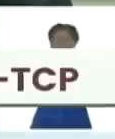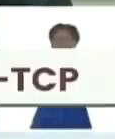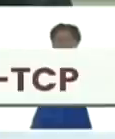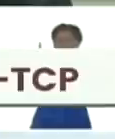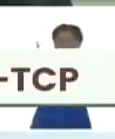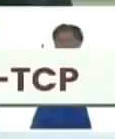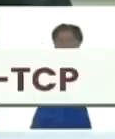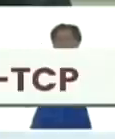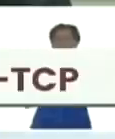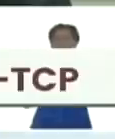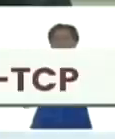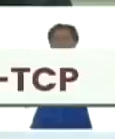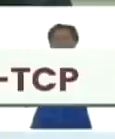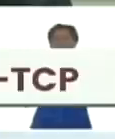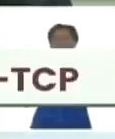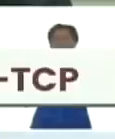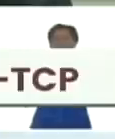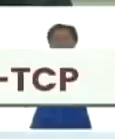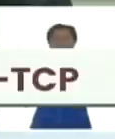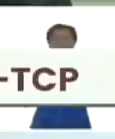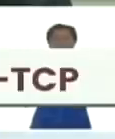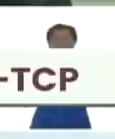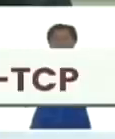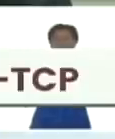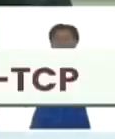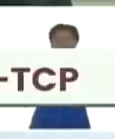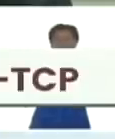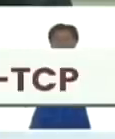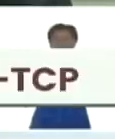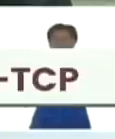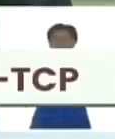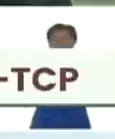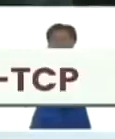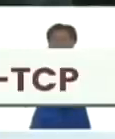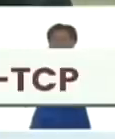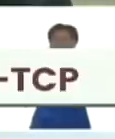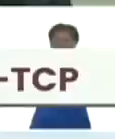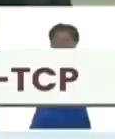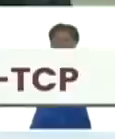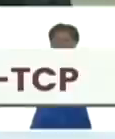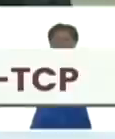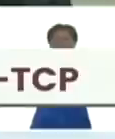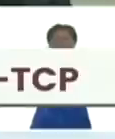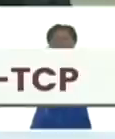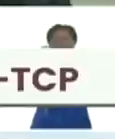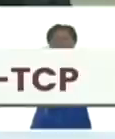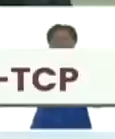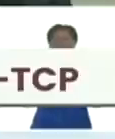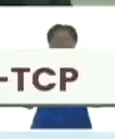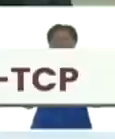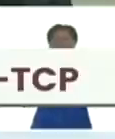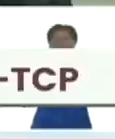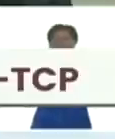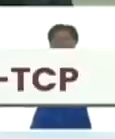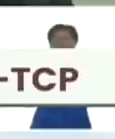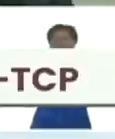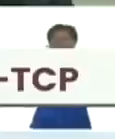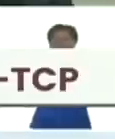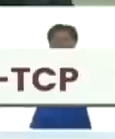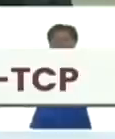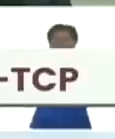reunión sobre la agricultura en Ghana es importante como mecanismo de